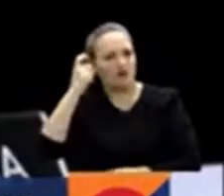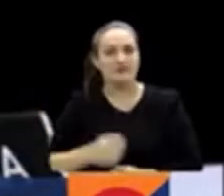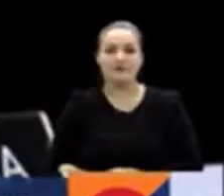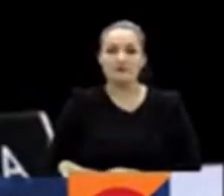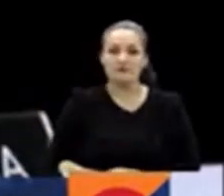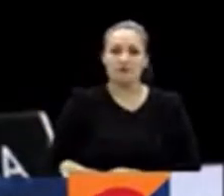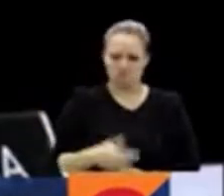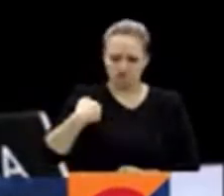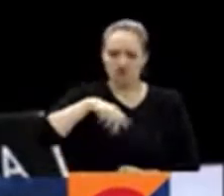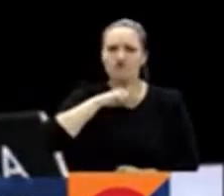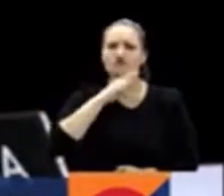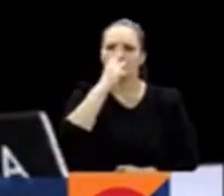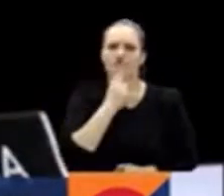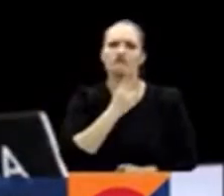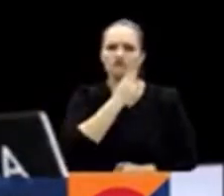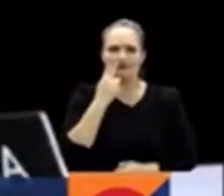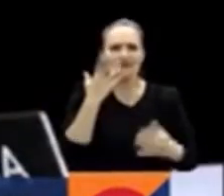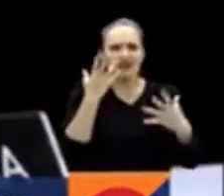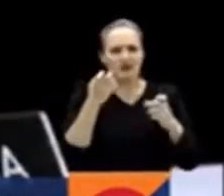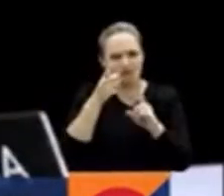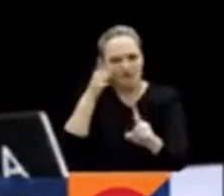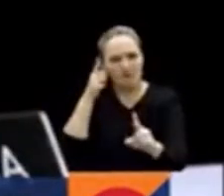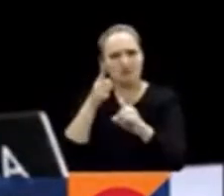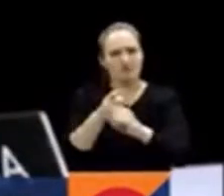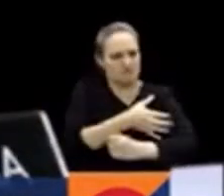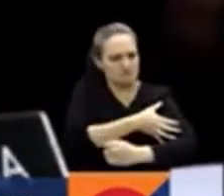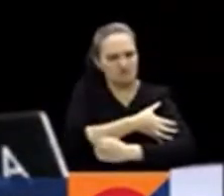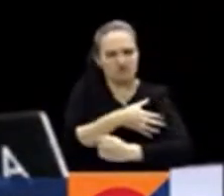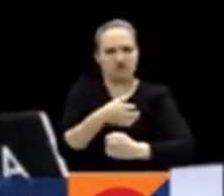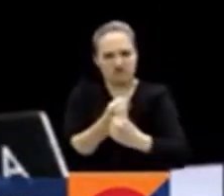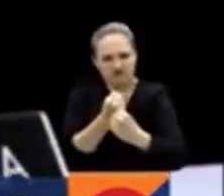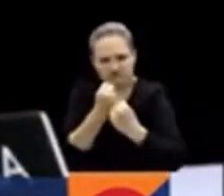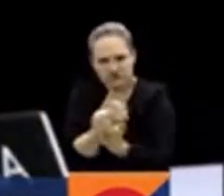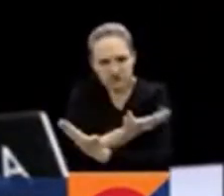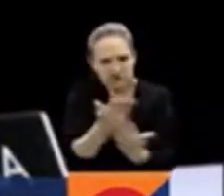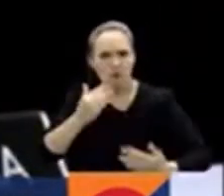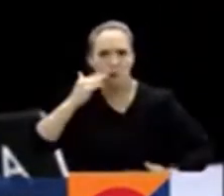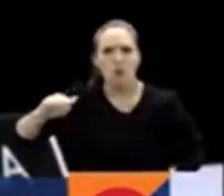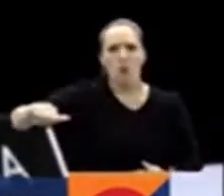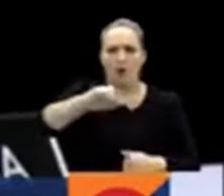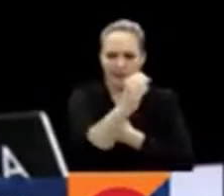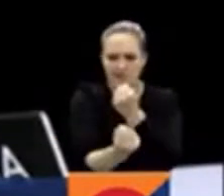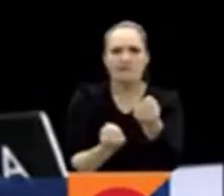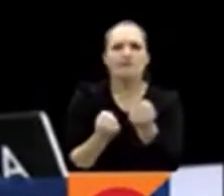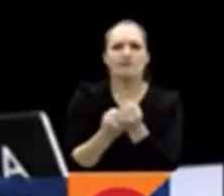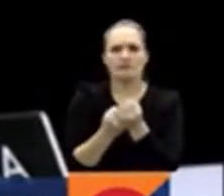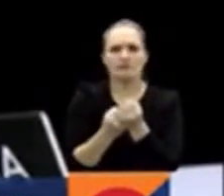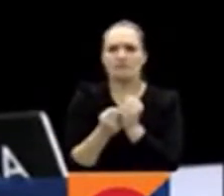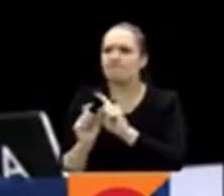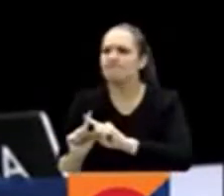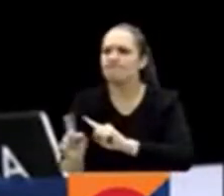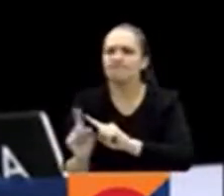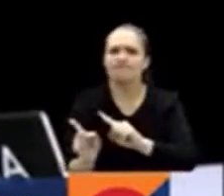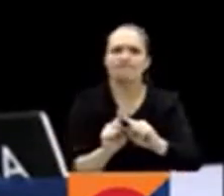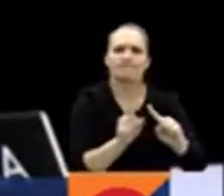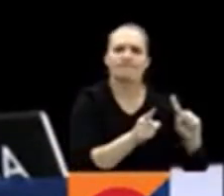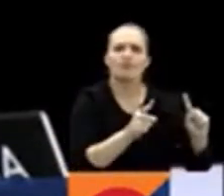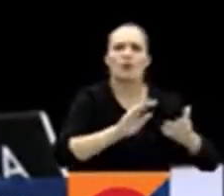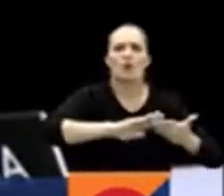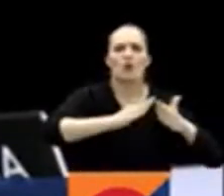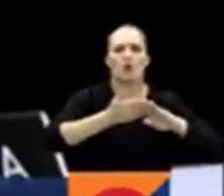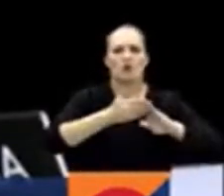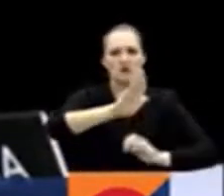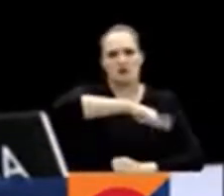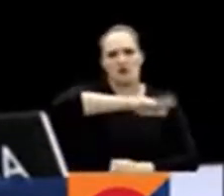Estamos comprometidos con seguir impulsando el empoderamiento integral de las mujeres en las diferentes instancias de la comunidad